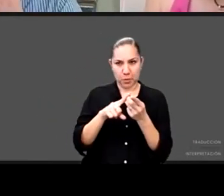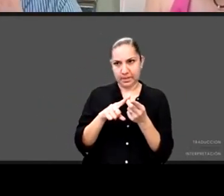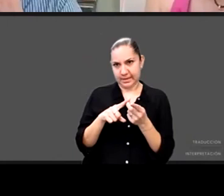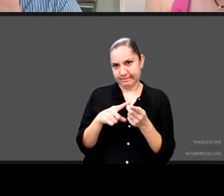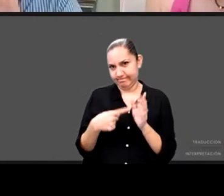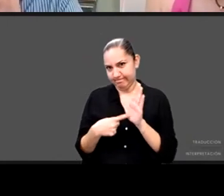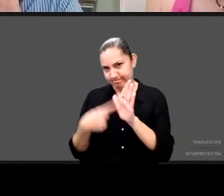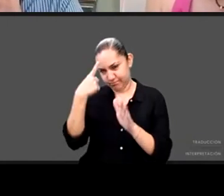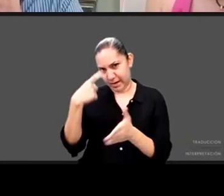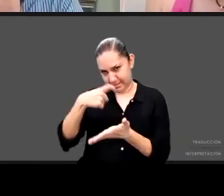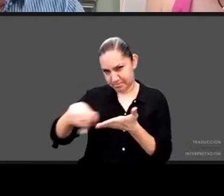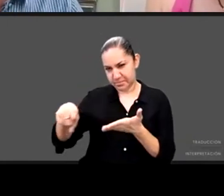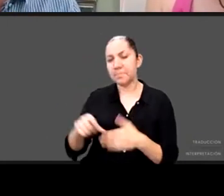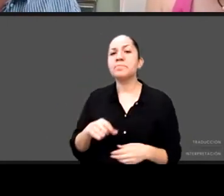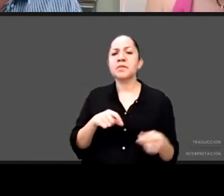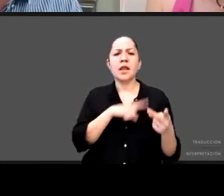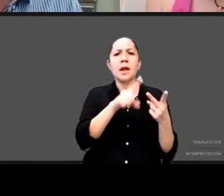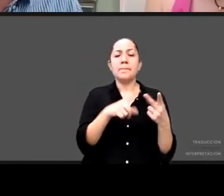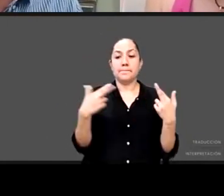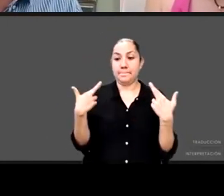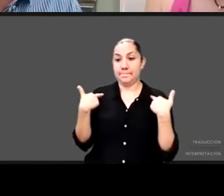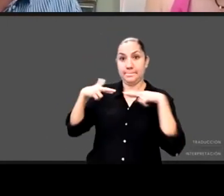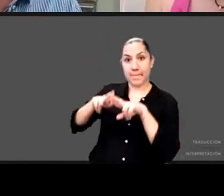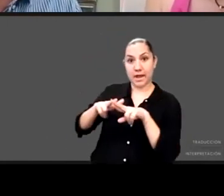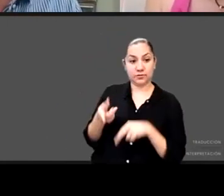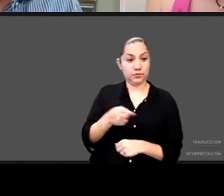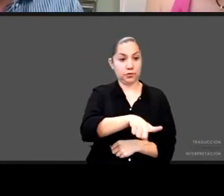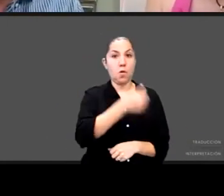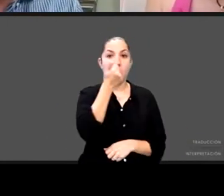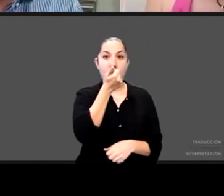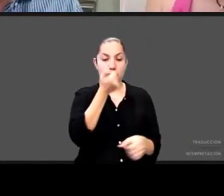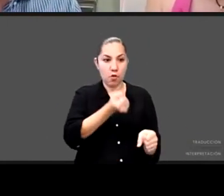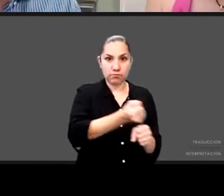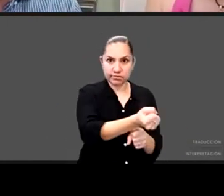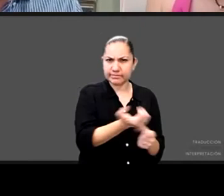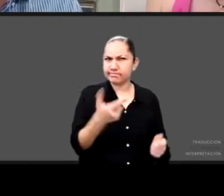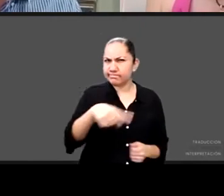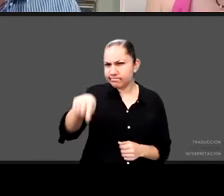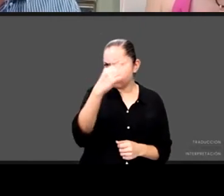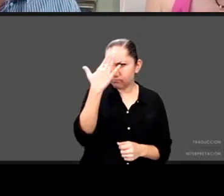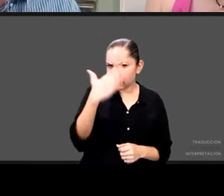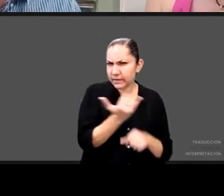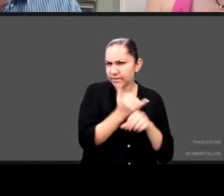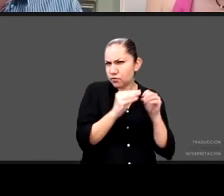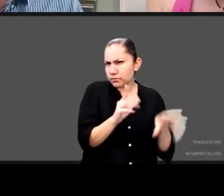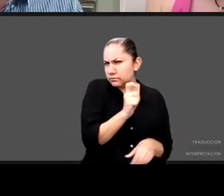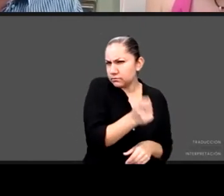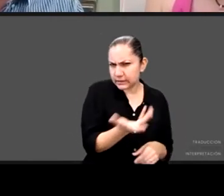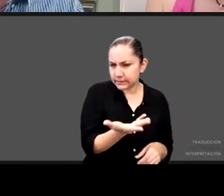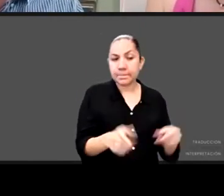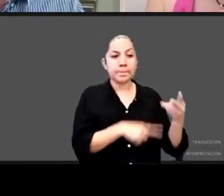información tienen sobre docentes que golpean a sus alumnos? ¿Qué factores impiden que se cumplan las leyes?